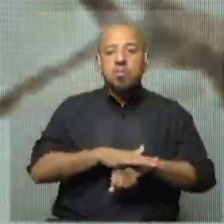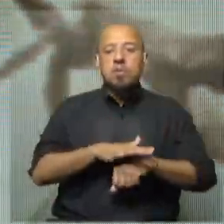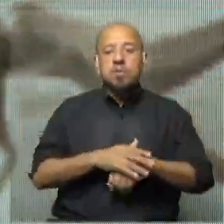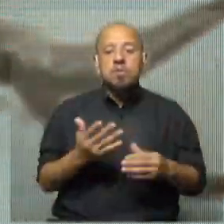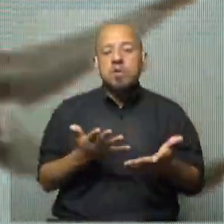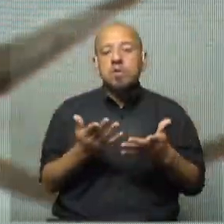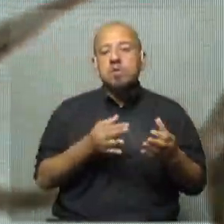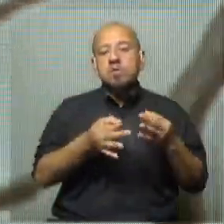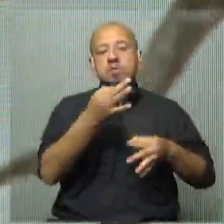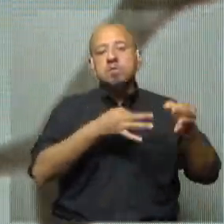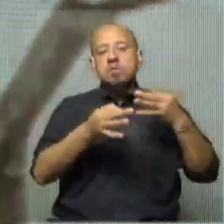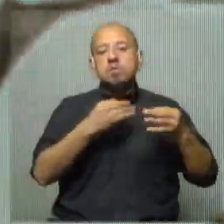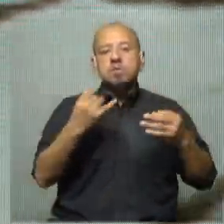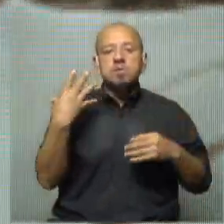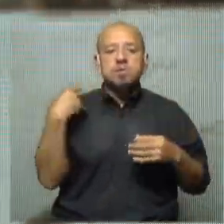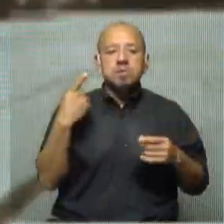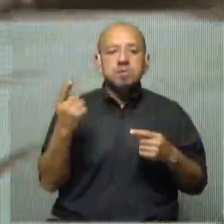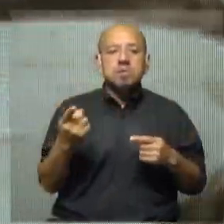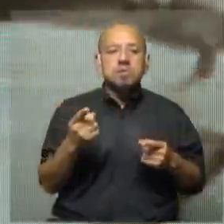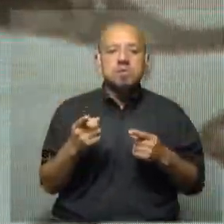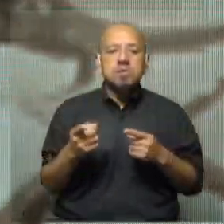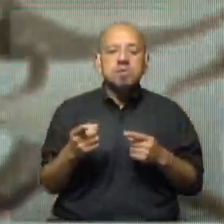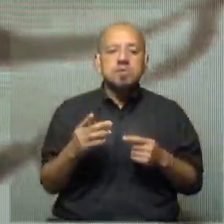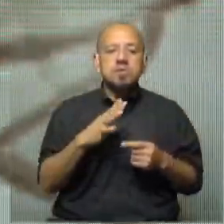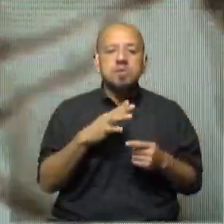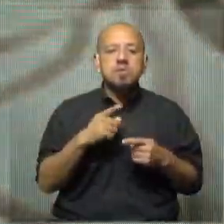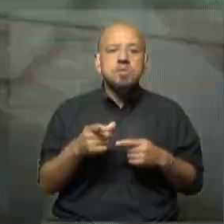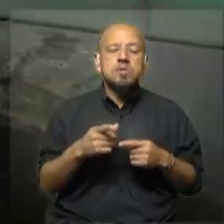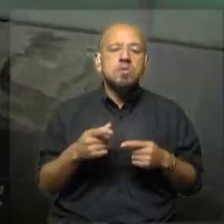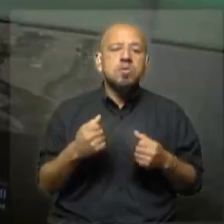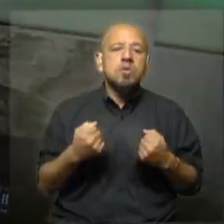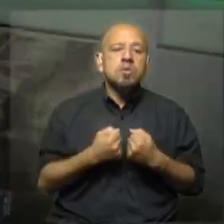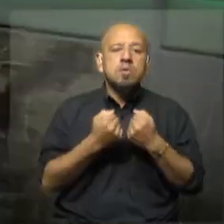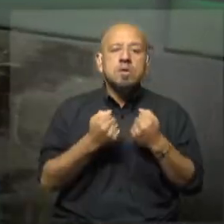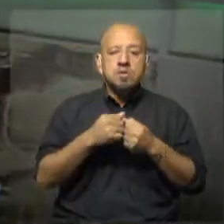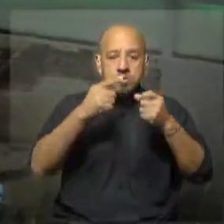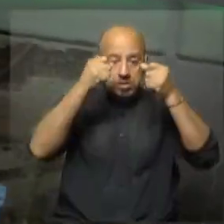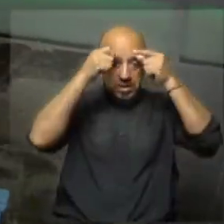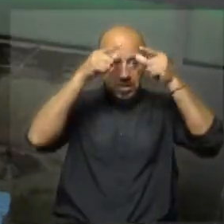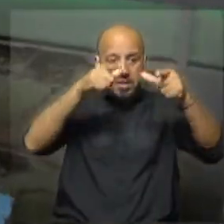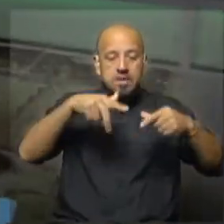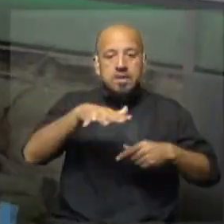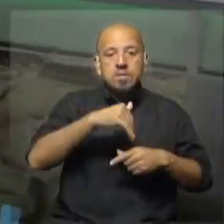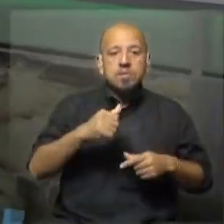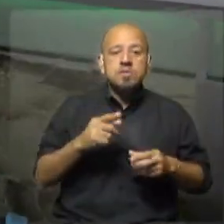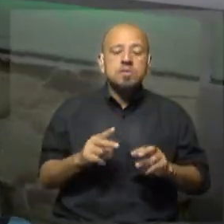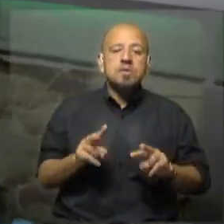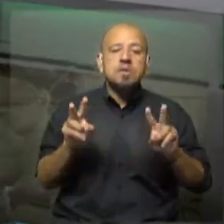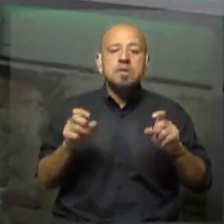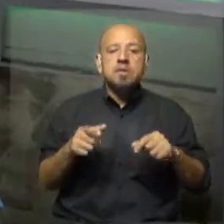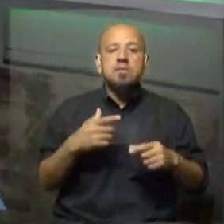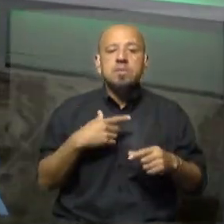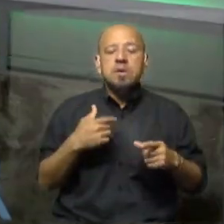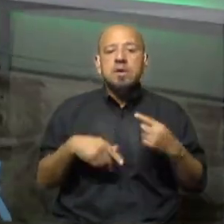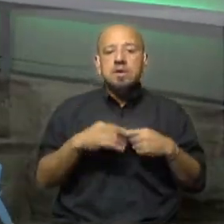nos explicaba el director de Desarrollo Rural que hay un impacto importante en ganadería, en la reproducción de ganado,